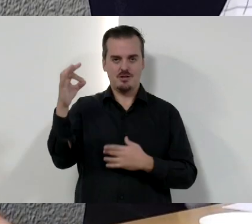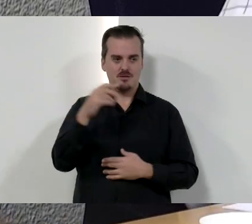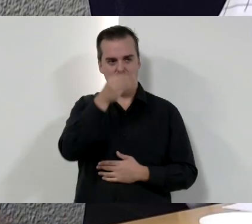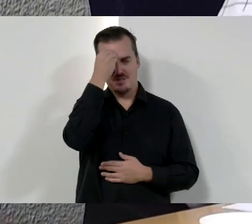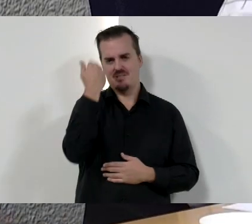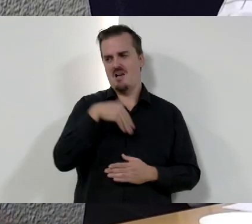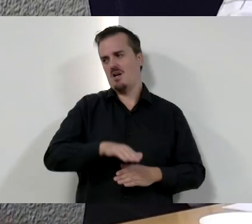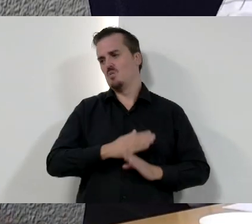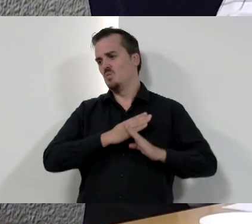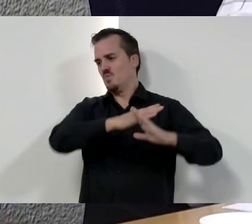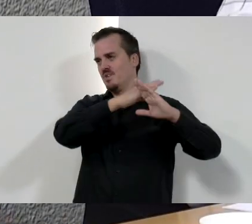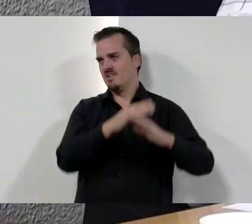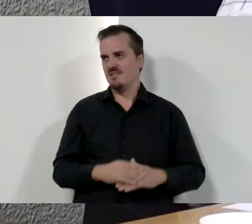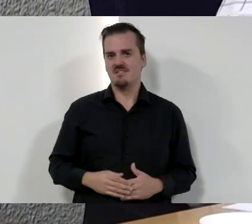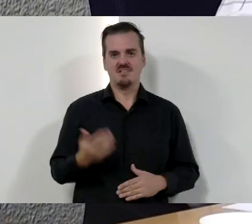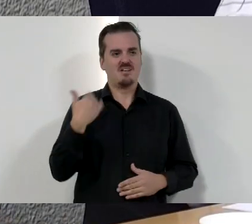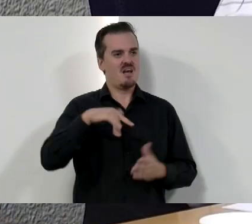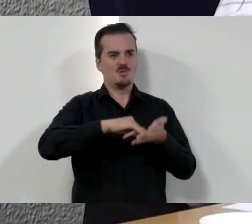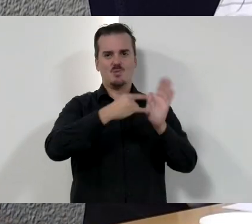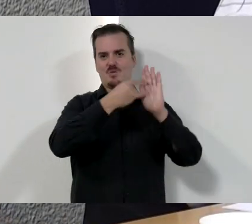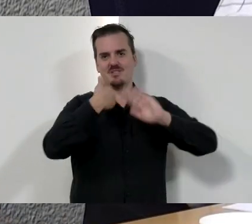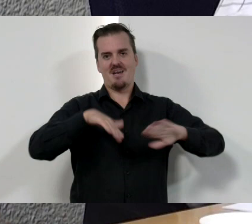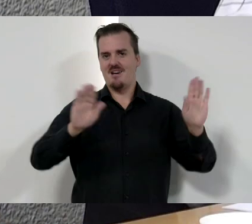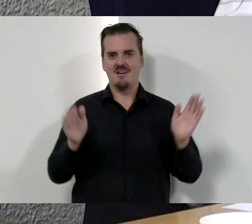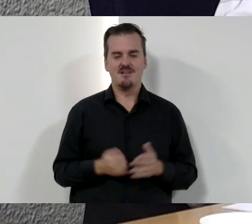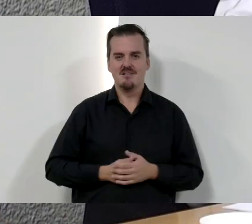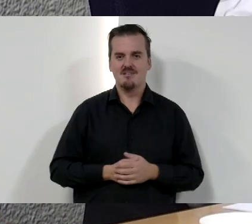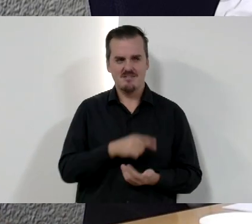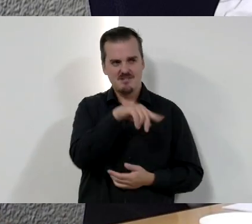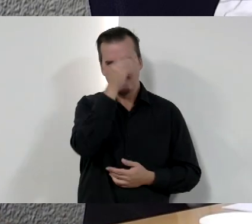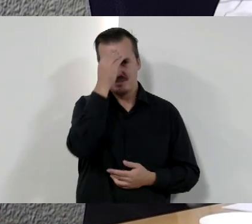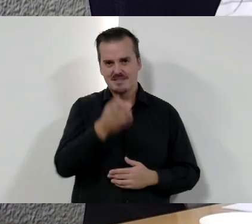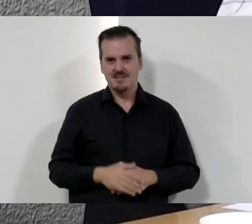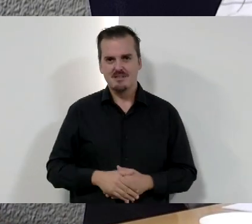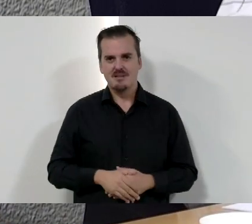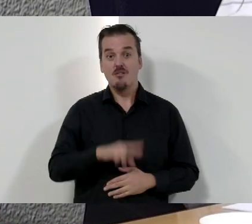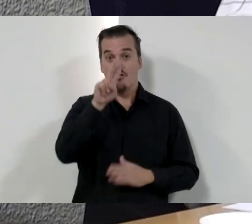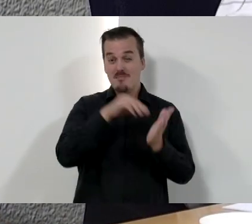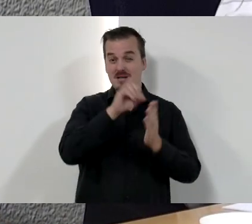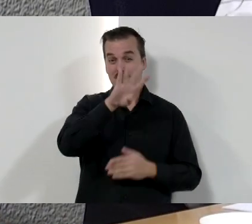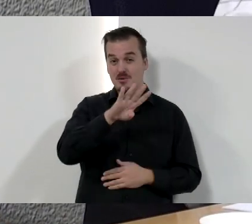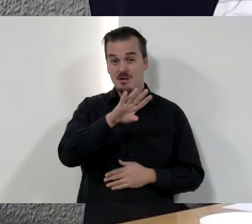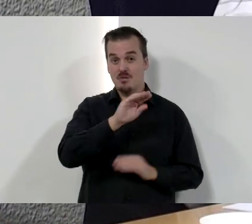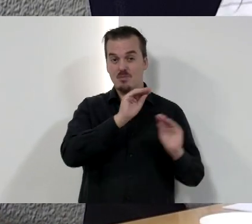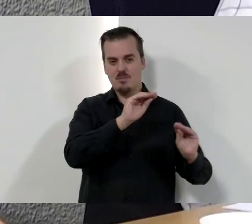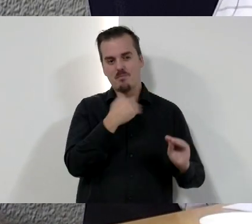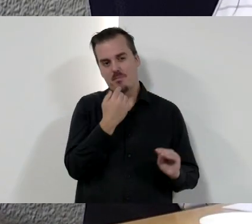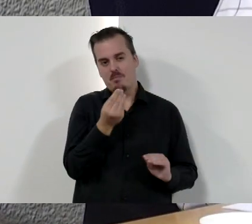pensó que el tema estaba solucionado. El año 2014 lo arregló otro poquito,